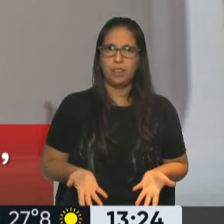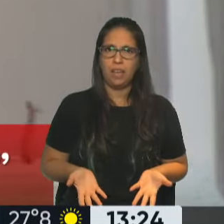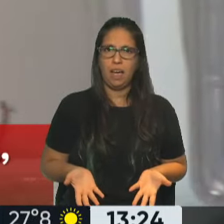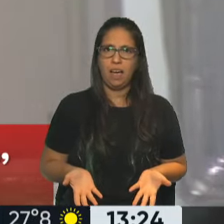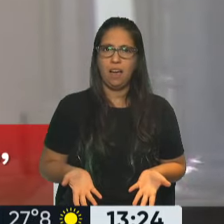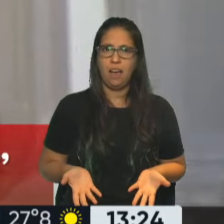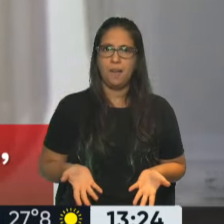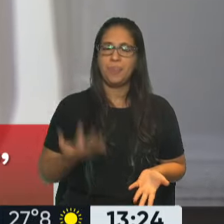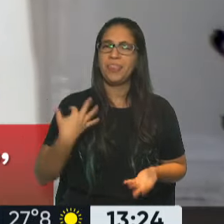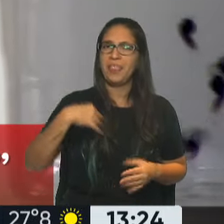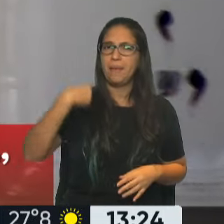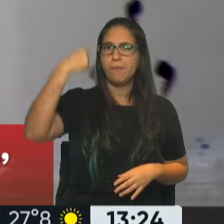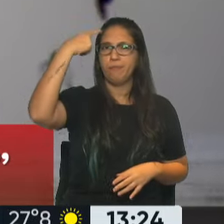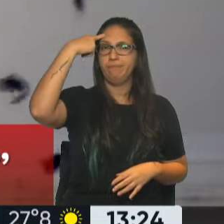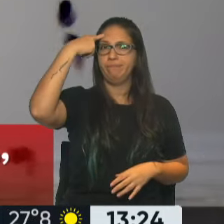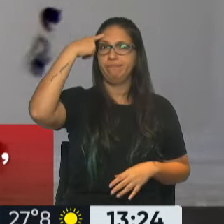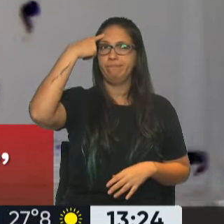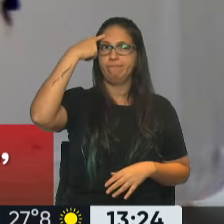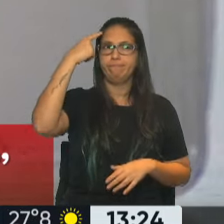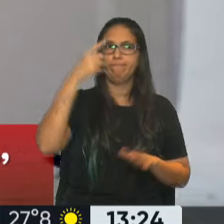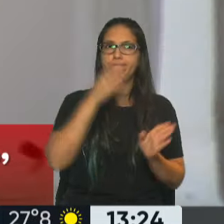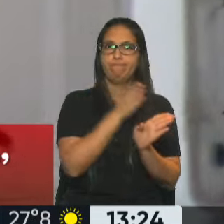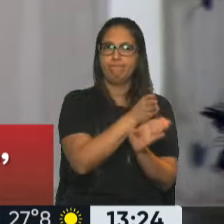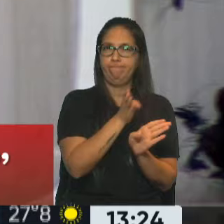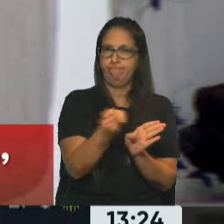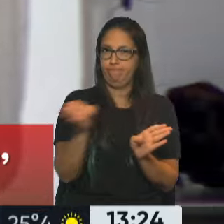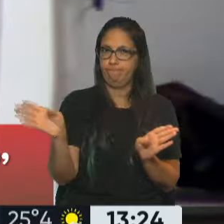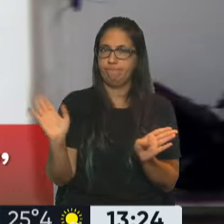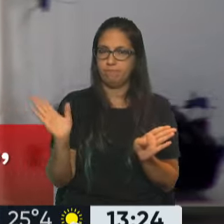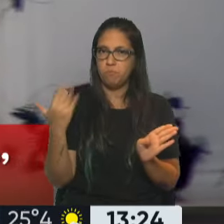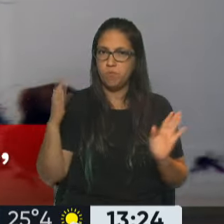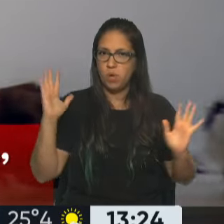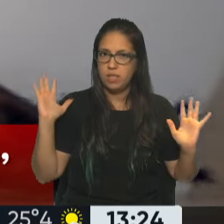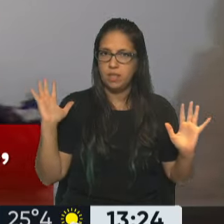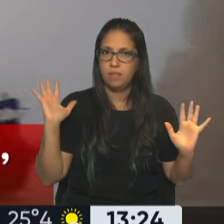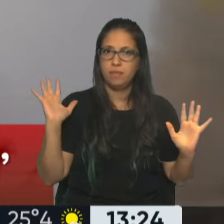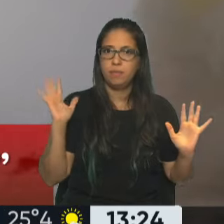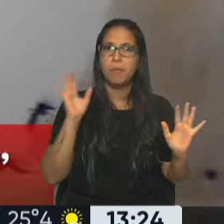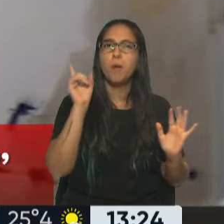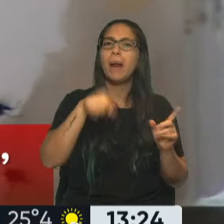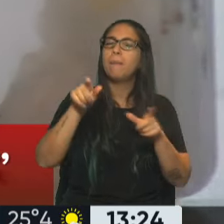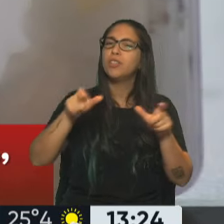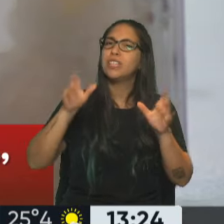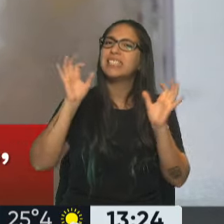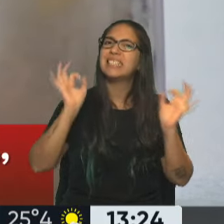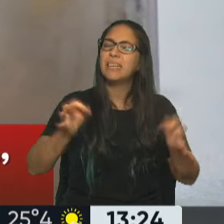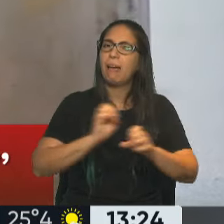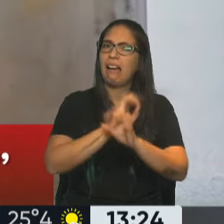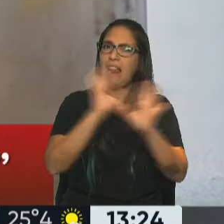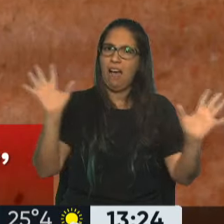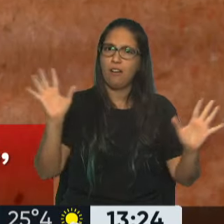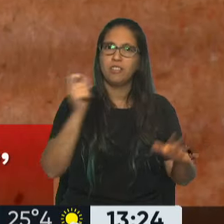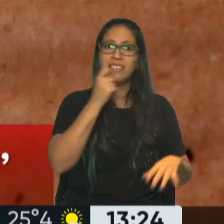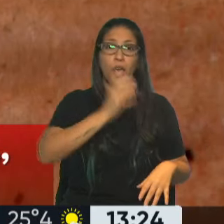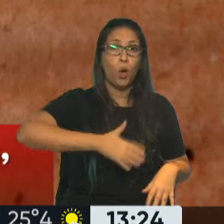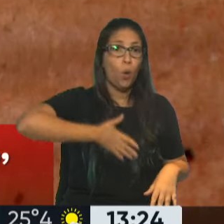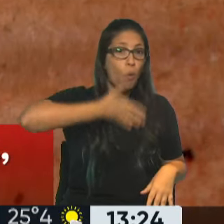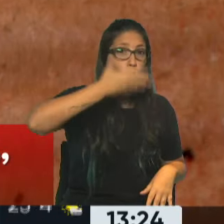tiene que tener en cuenta varias variables, ¿no? A ver. Pero desde el punto de vista para la gente, la presencia de